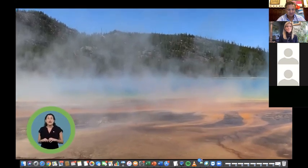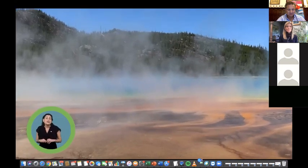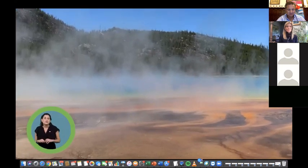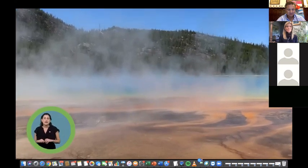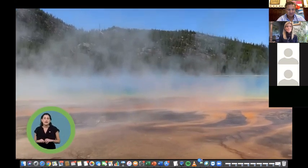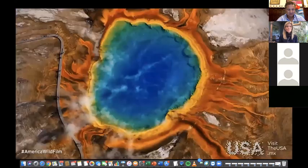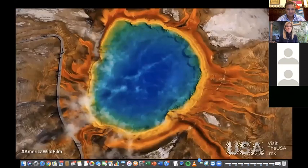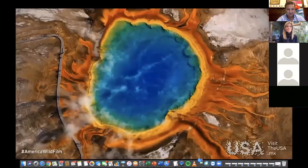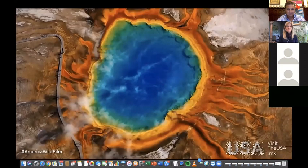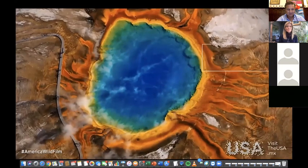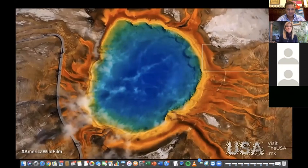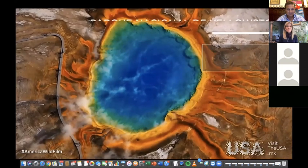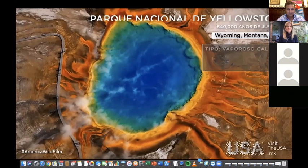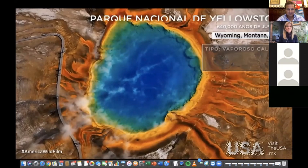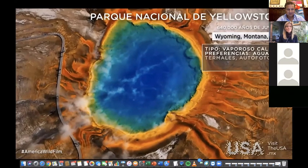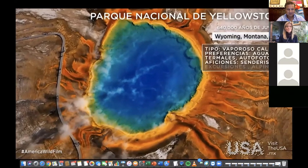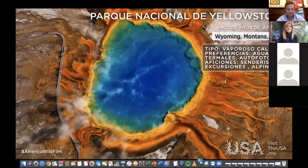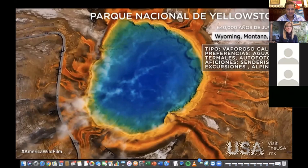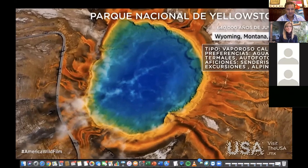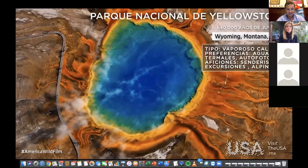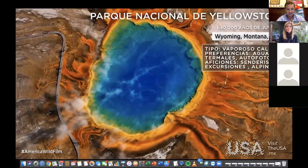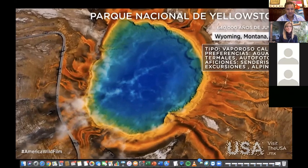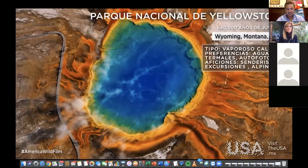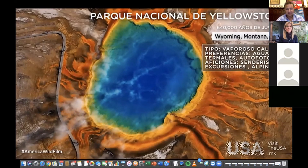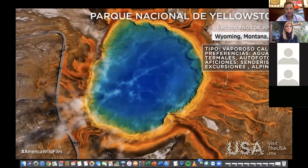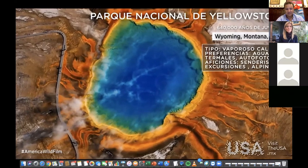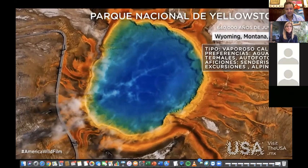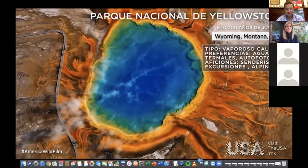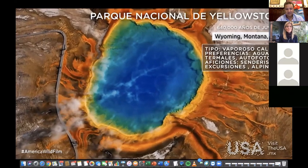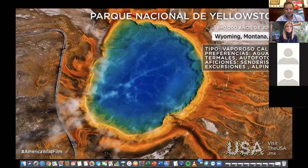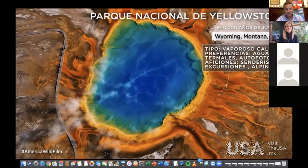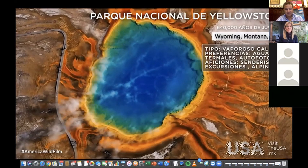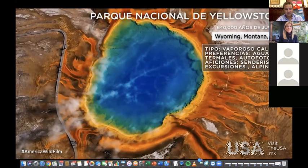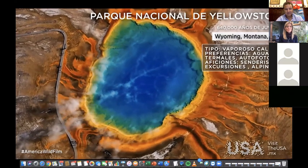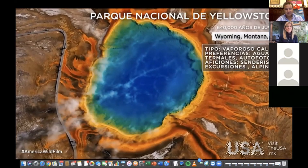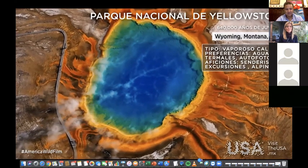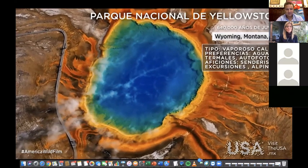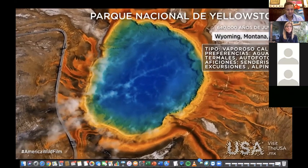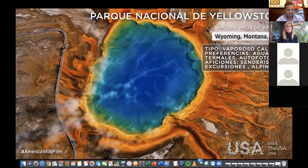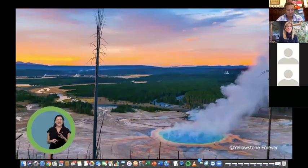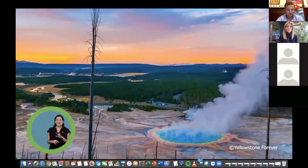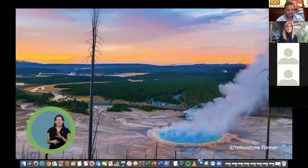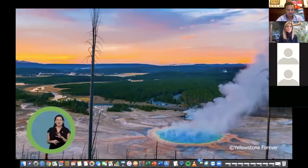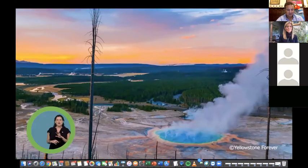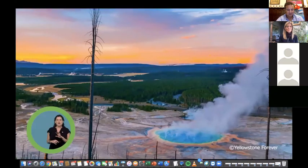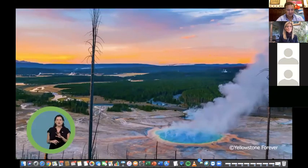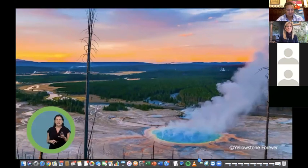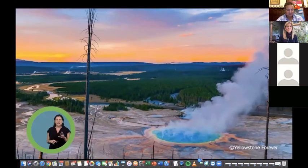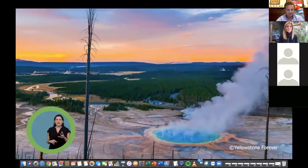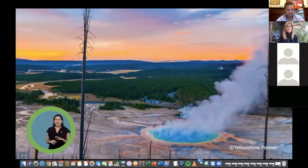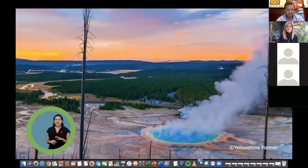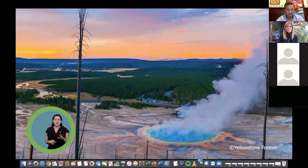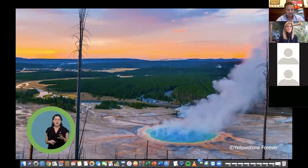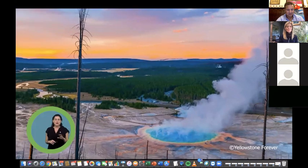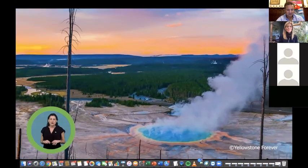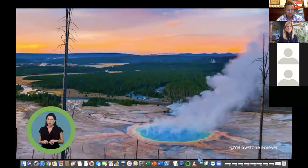Entonces podemos ver muchas termas que forman diferentes colores. Es un espectáculo que no se ve en otros lados del mundo. Fue declarado